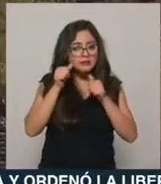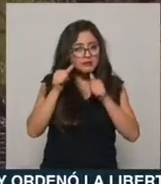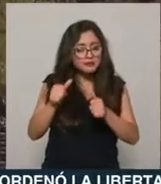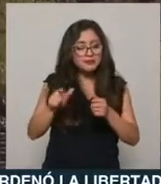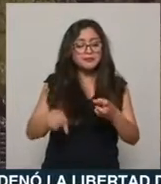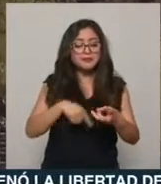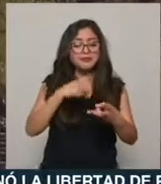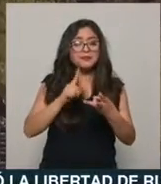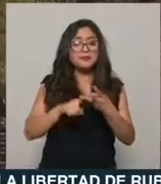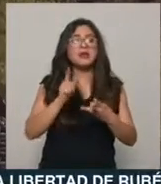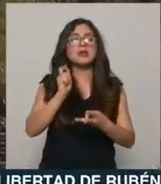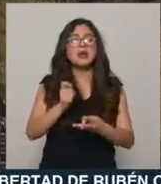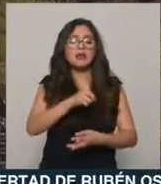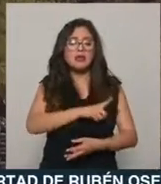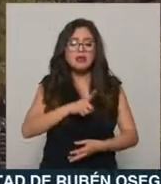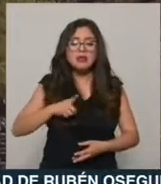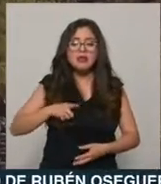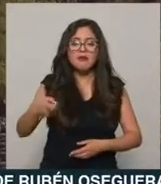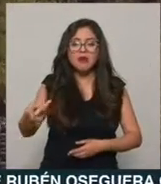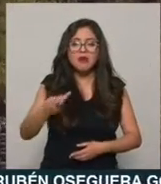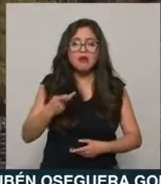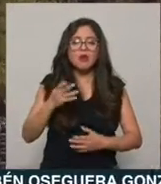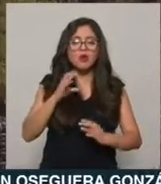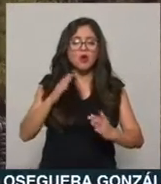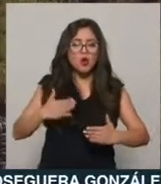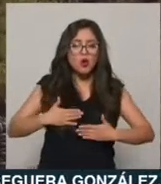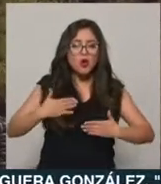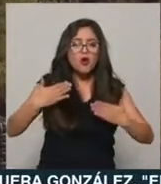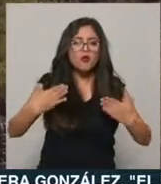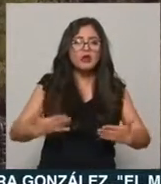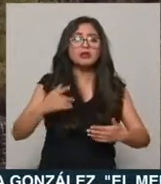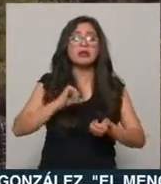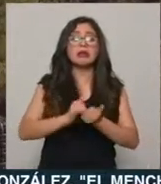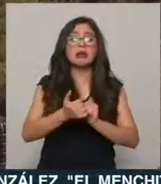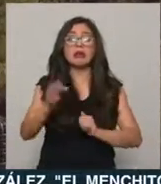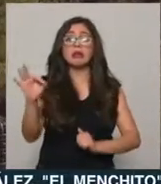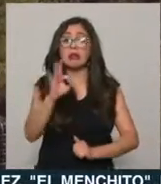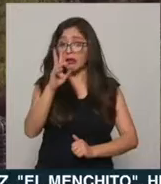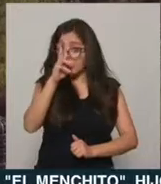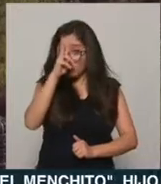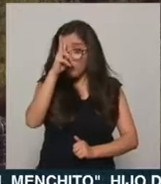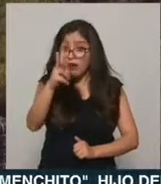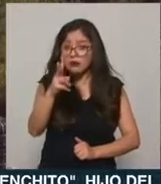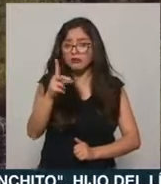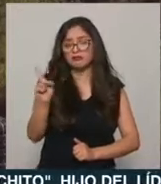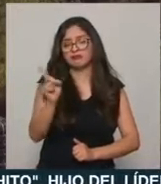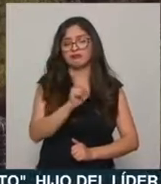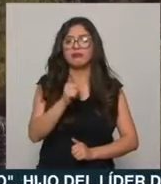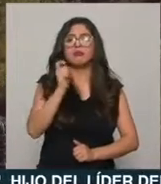generar ambientes de confianza, no solo en estos casos de posible violencia, sino permanentemente, porque